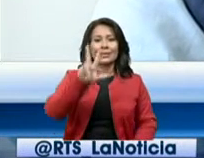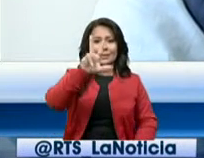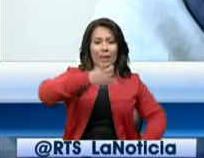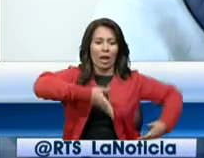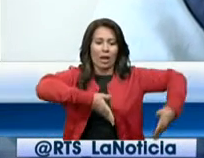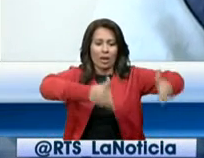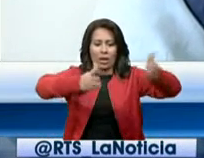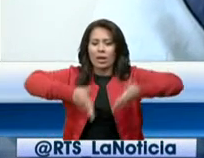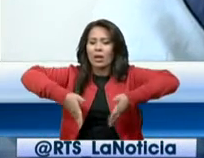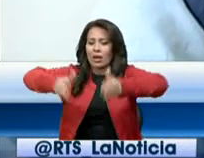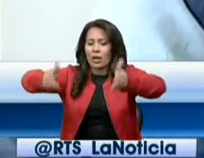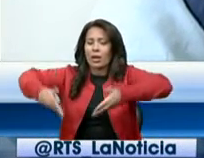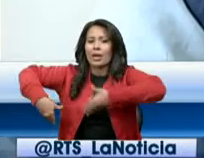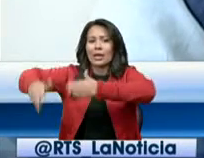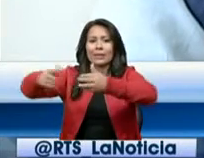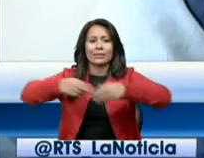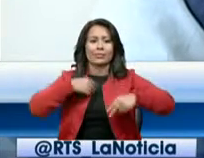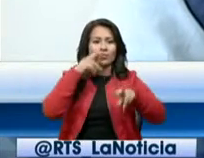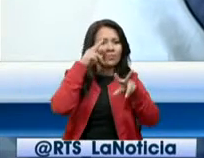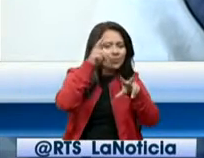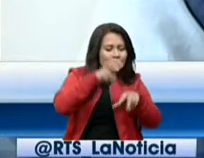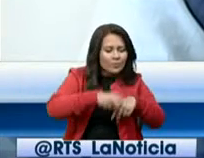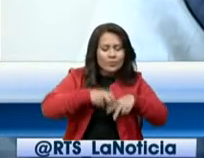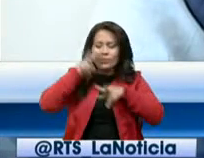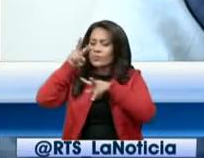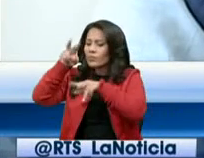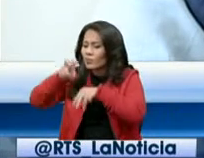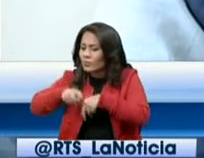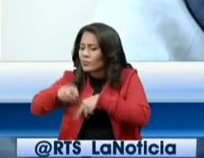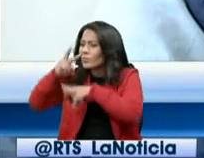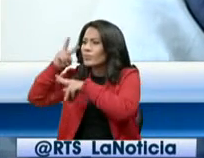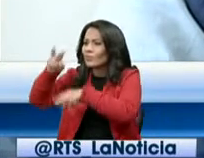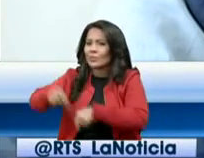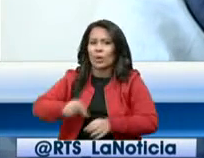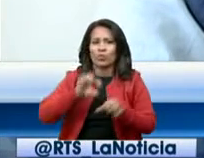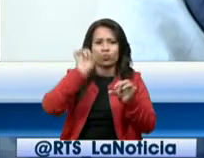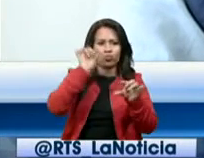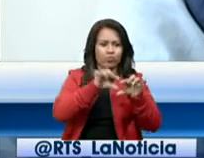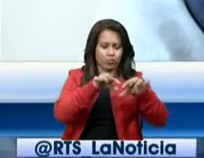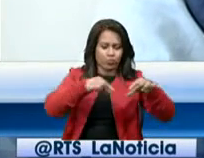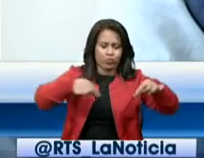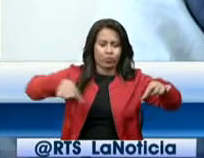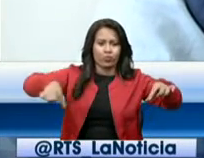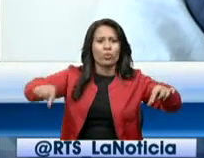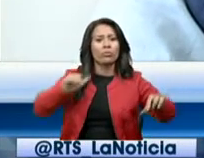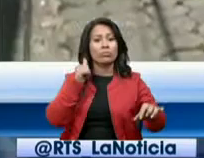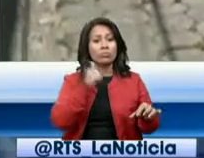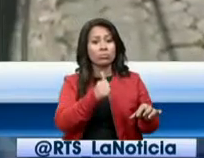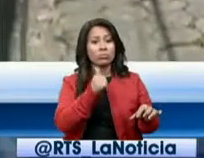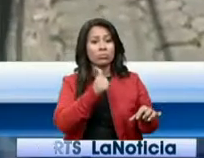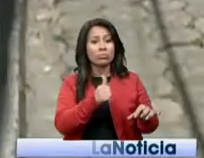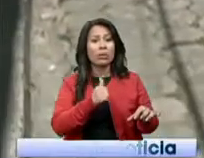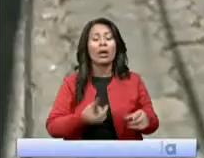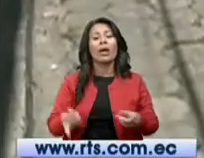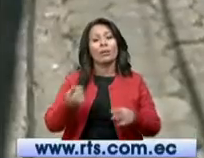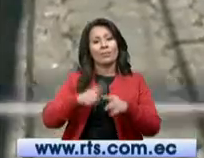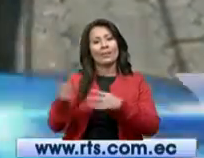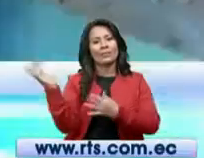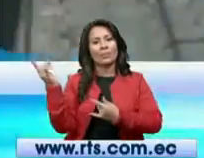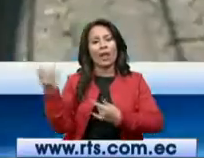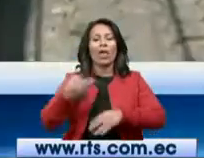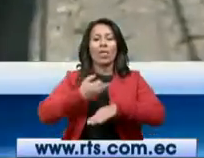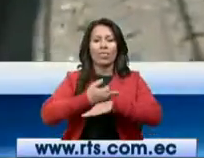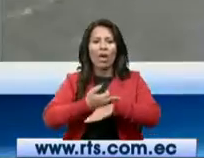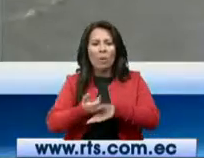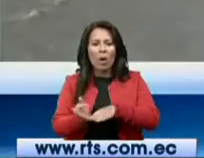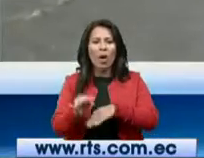sector. Se han inspeccionado varios tramos, son tuberías de pequeño diámetro que están en buenas condiciones. El proceso demoró cerca de